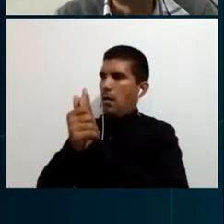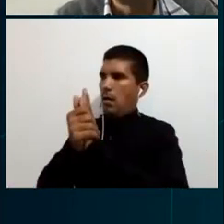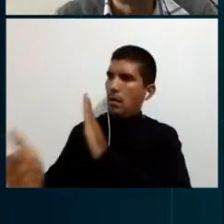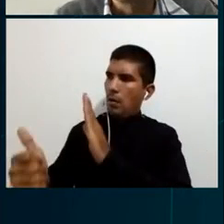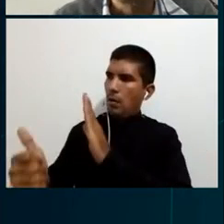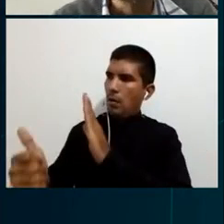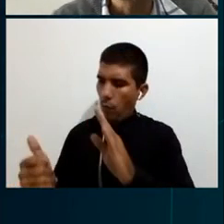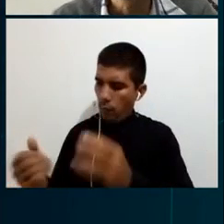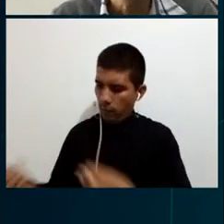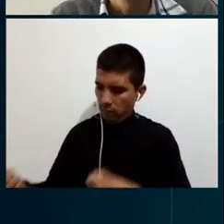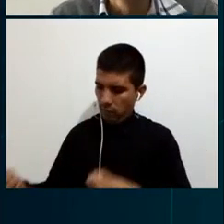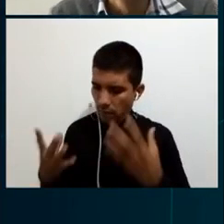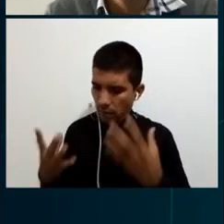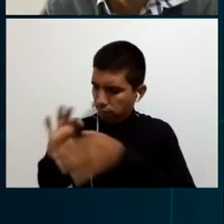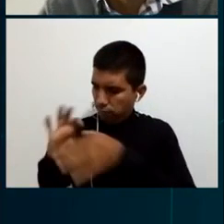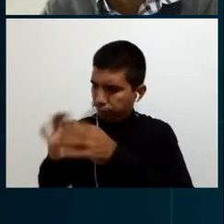asimilar.